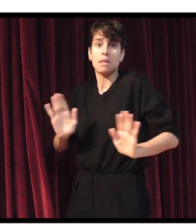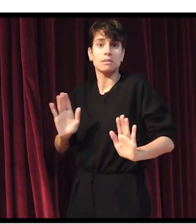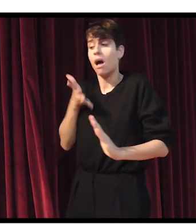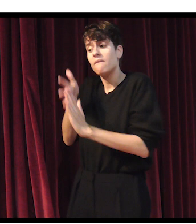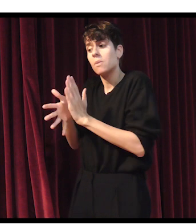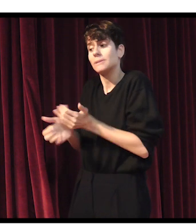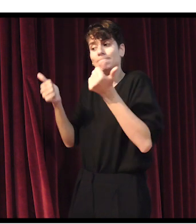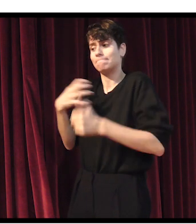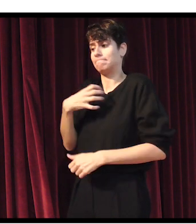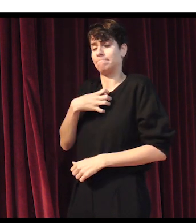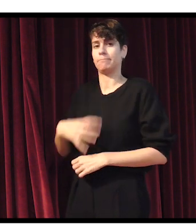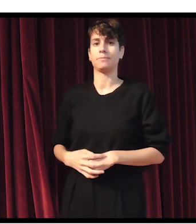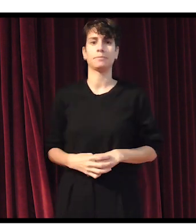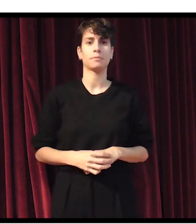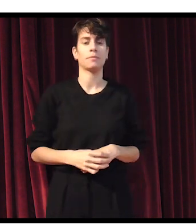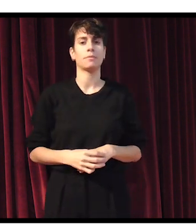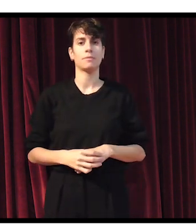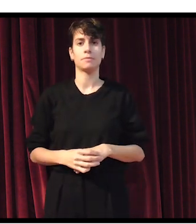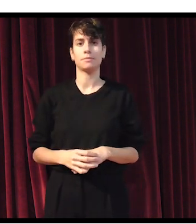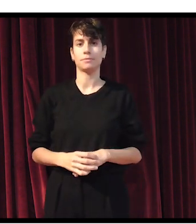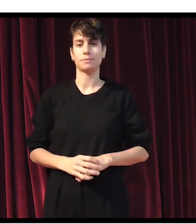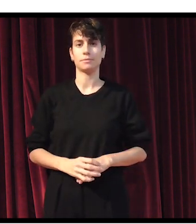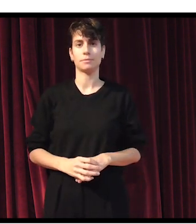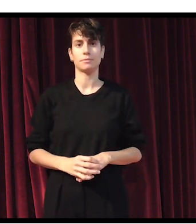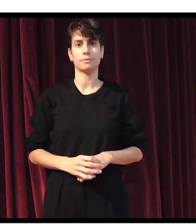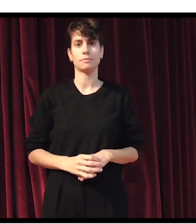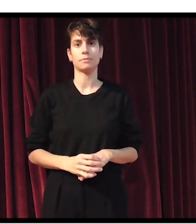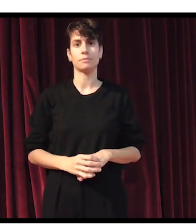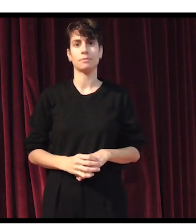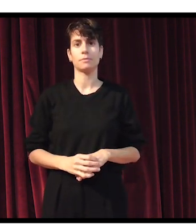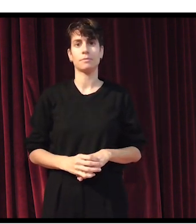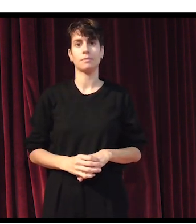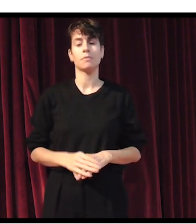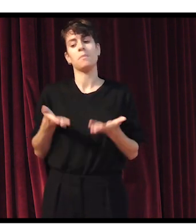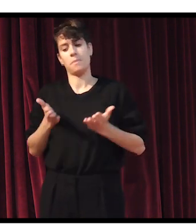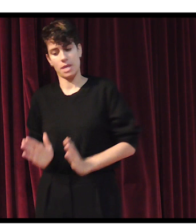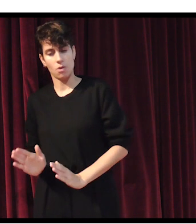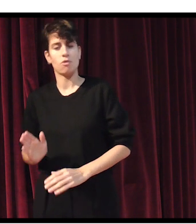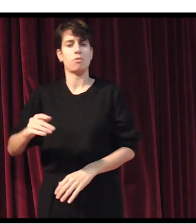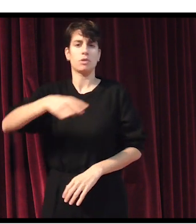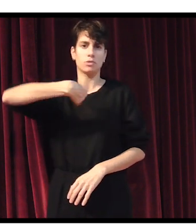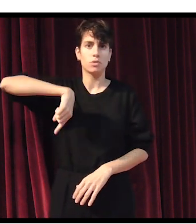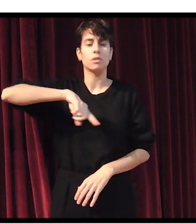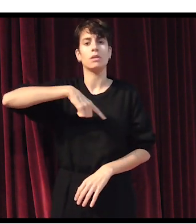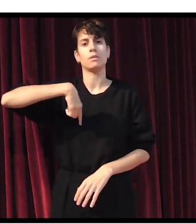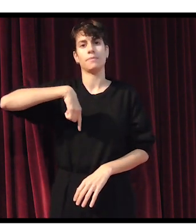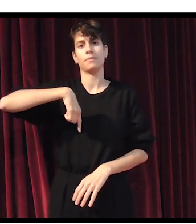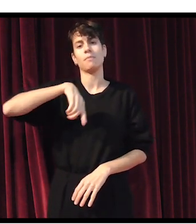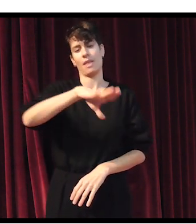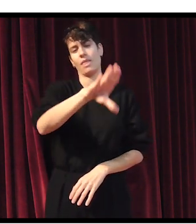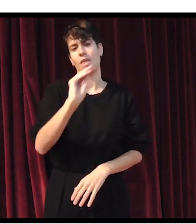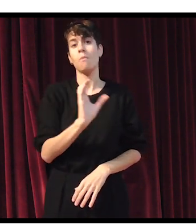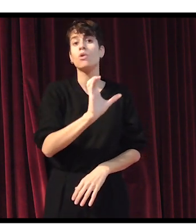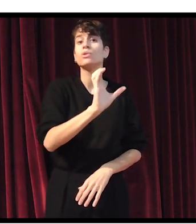información. Quiero decir también que nosotras comprendemos, tanto él como yo, que es muy difícil para los clubes